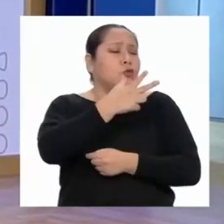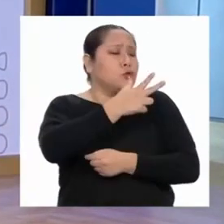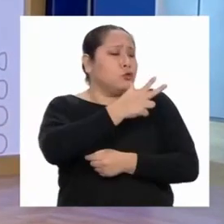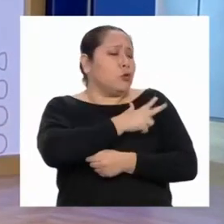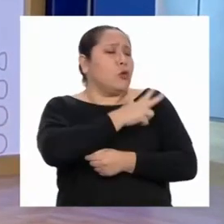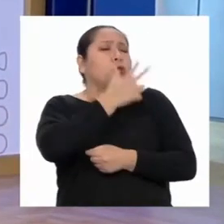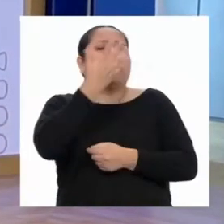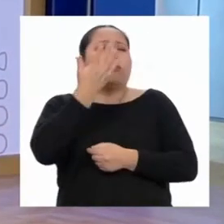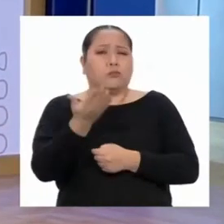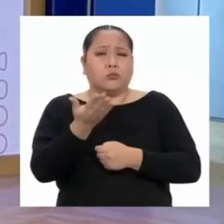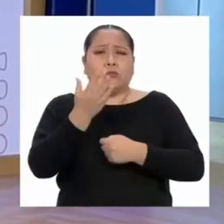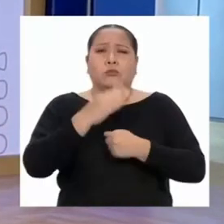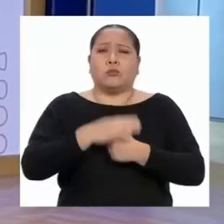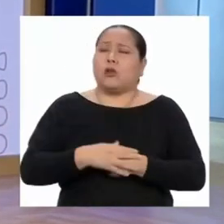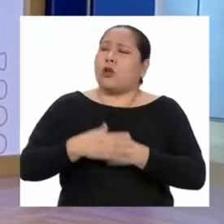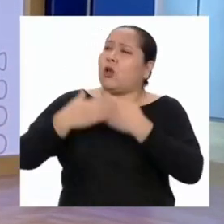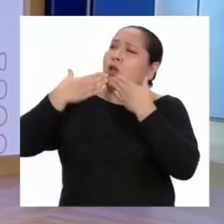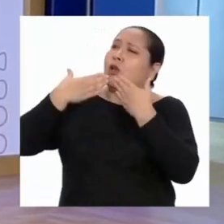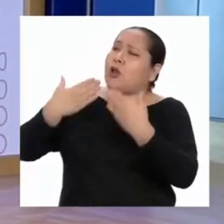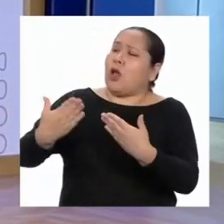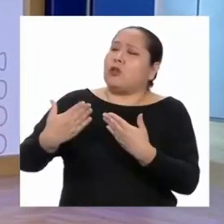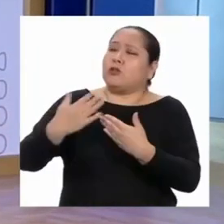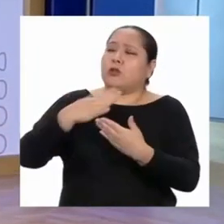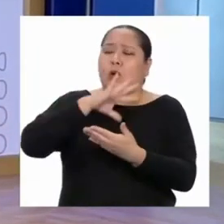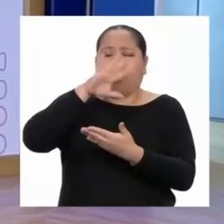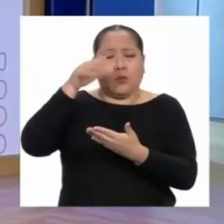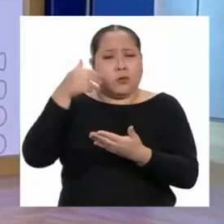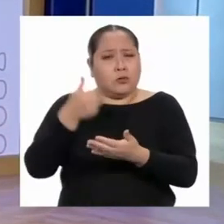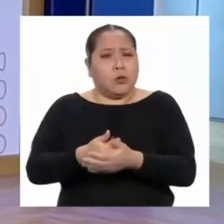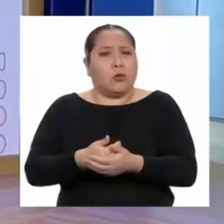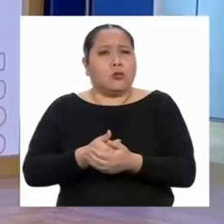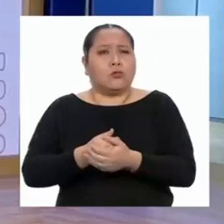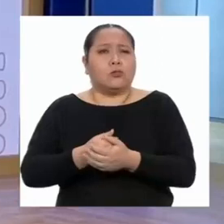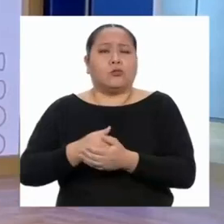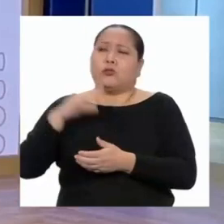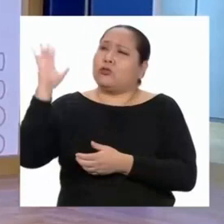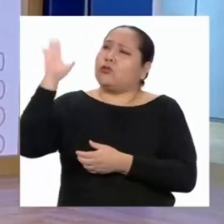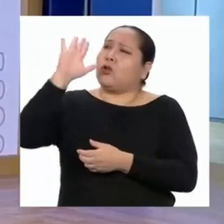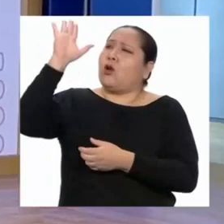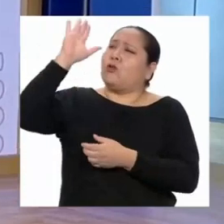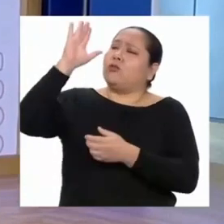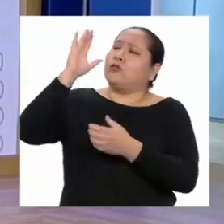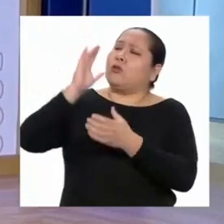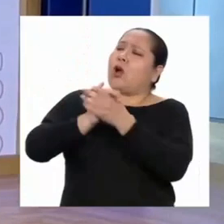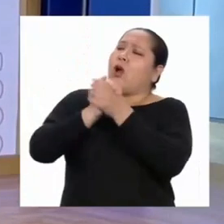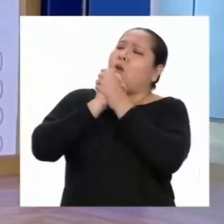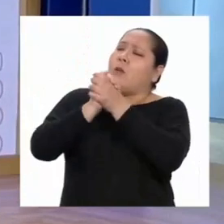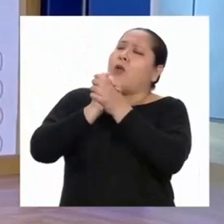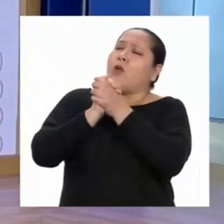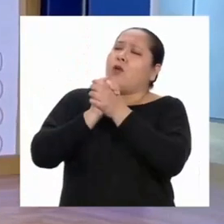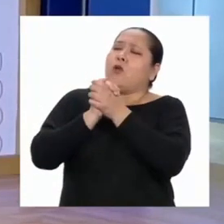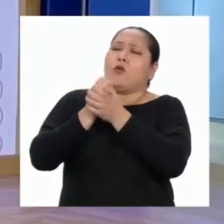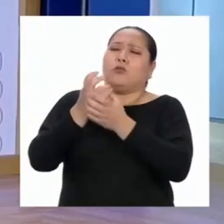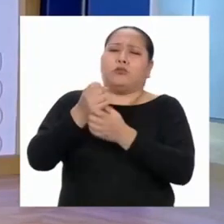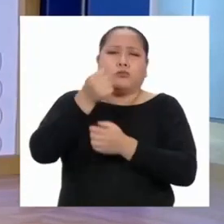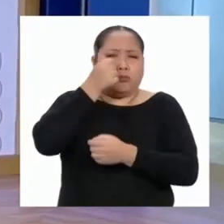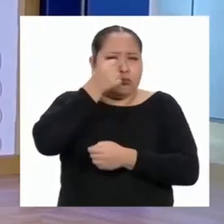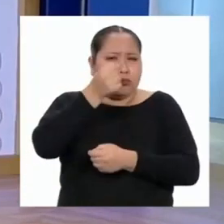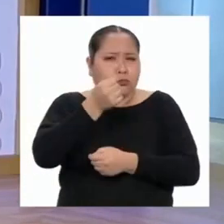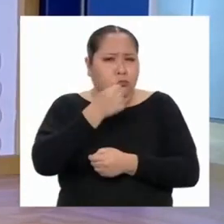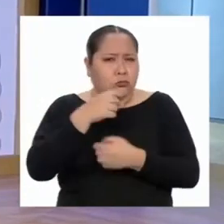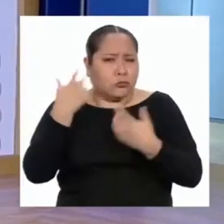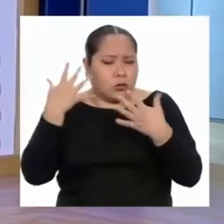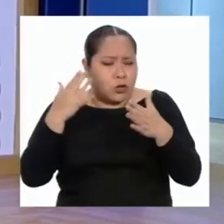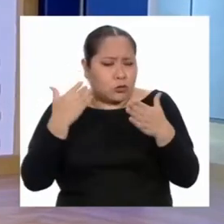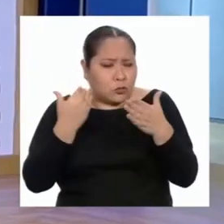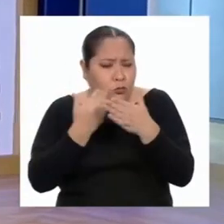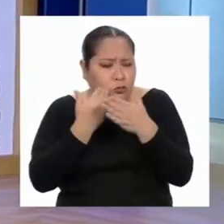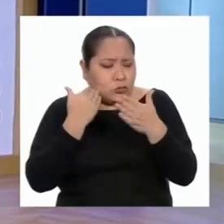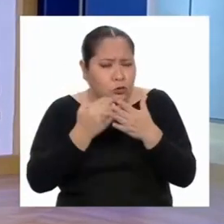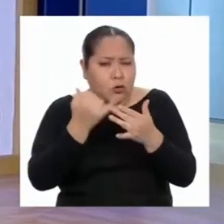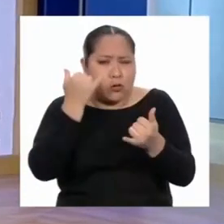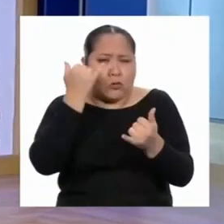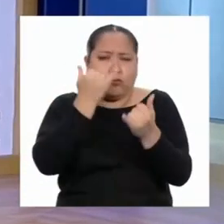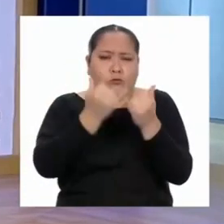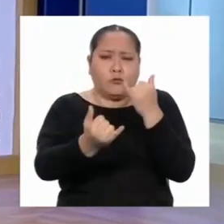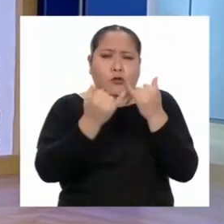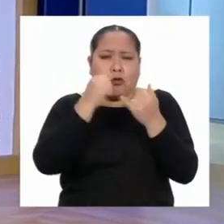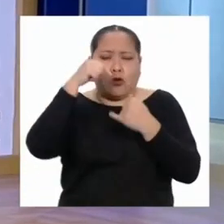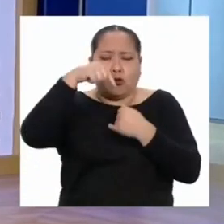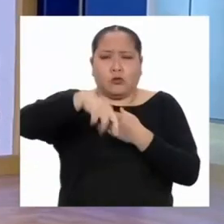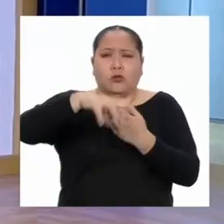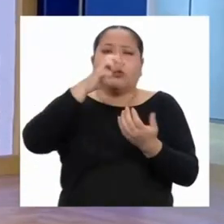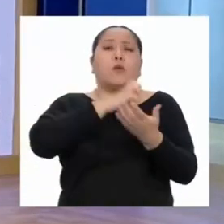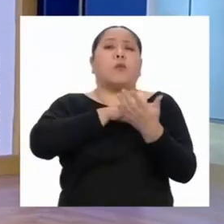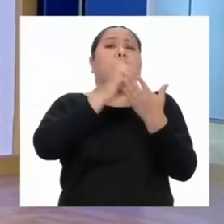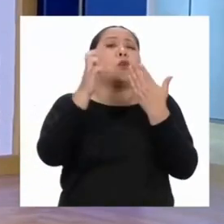de secundaria. Gracias por todo. Chao, colegas detectives. Ya estamos llegando a la parte final de